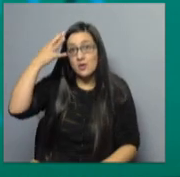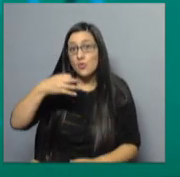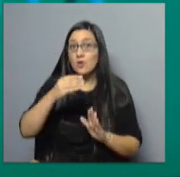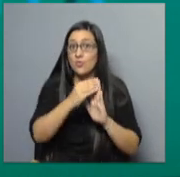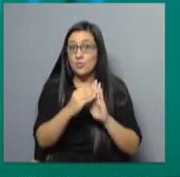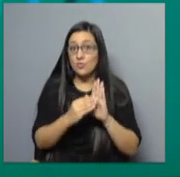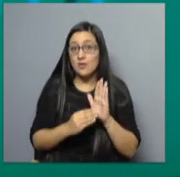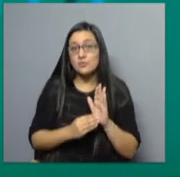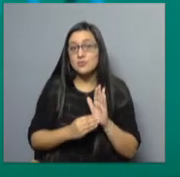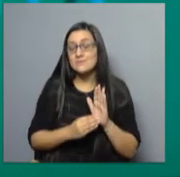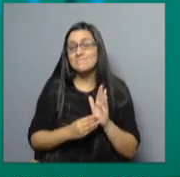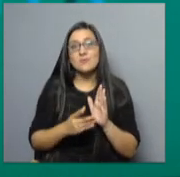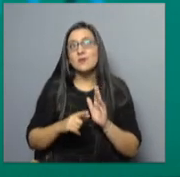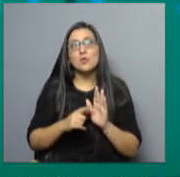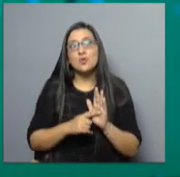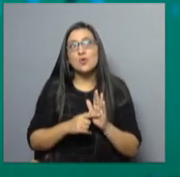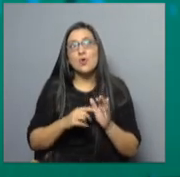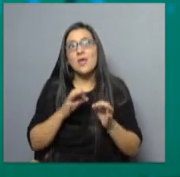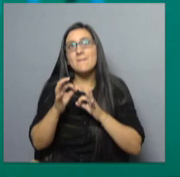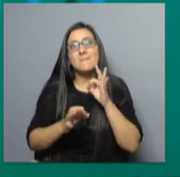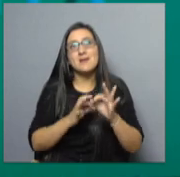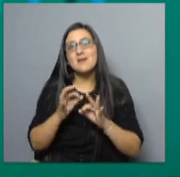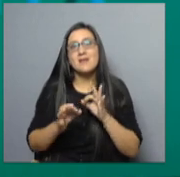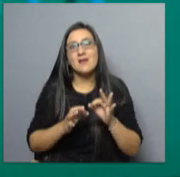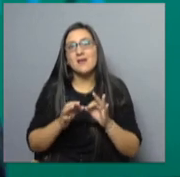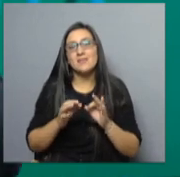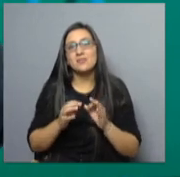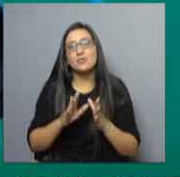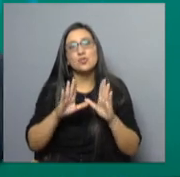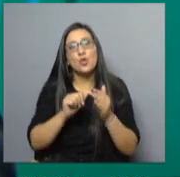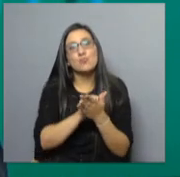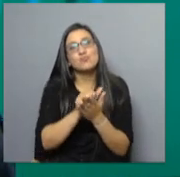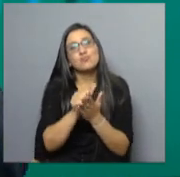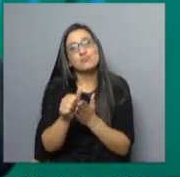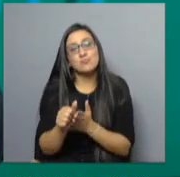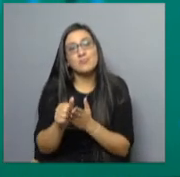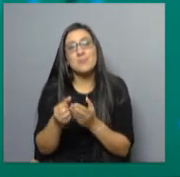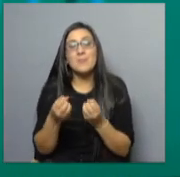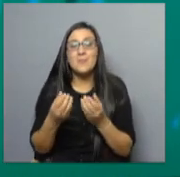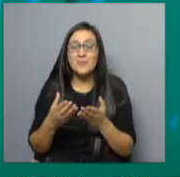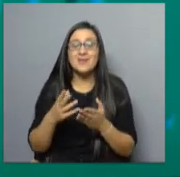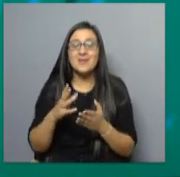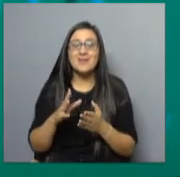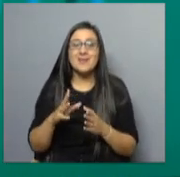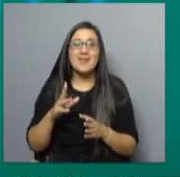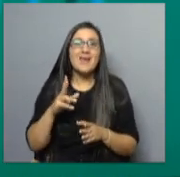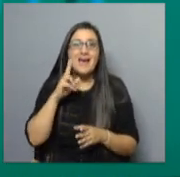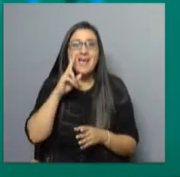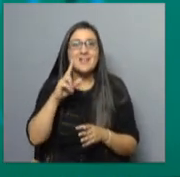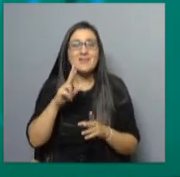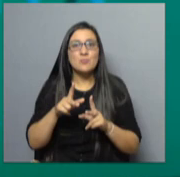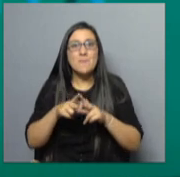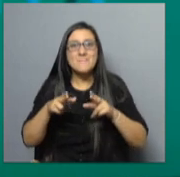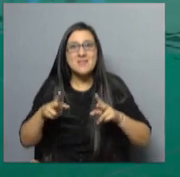no dicen demasiado porque la serie hay que verla en más duración que tienen que ser series de más duración